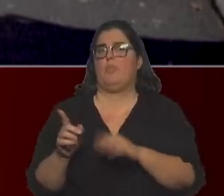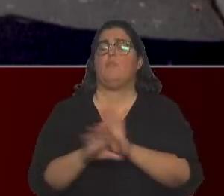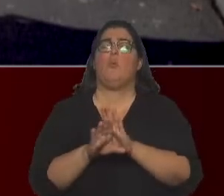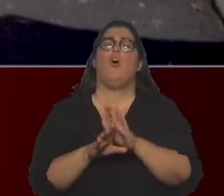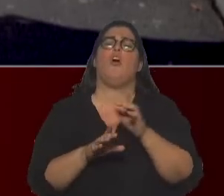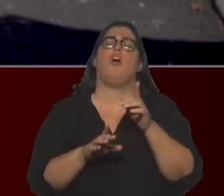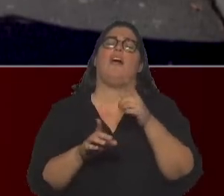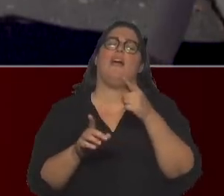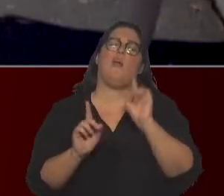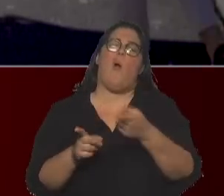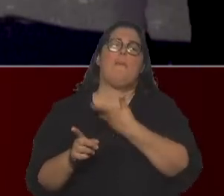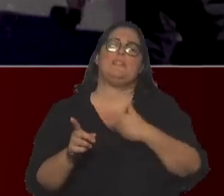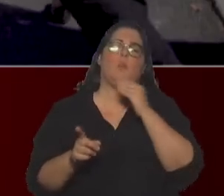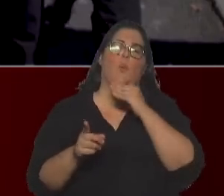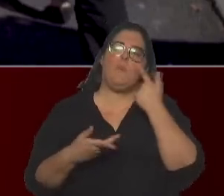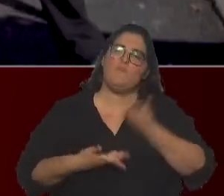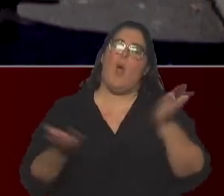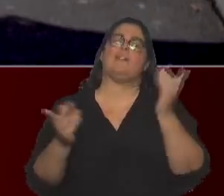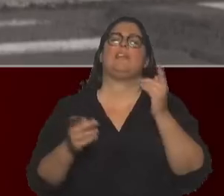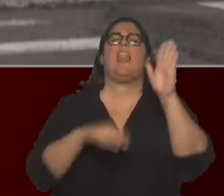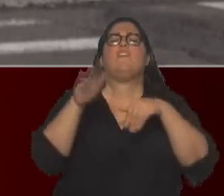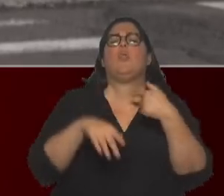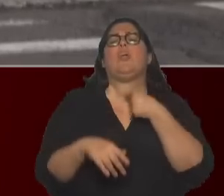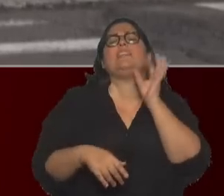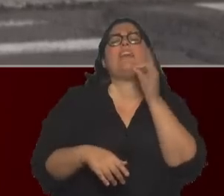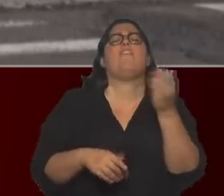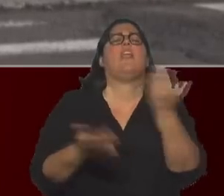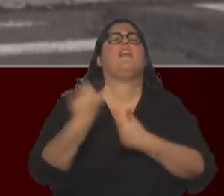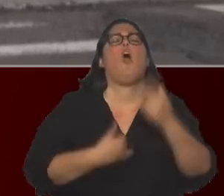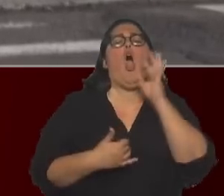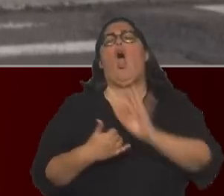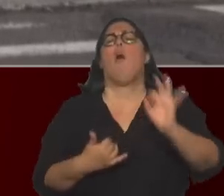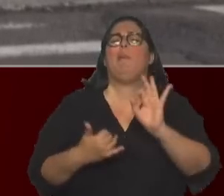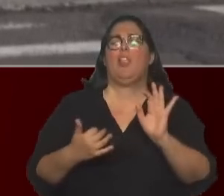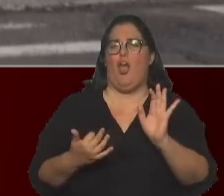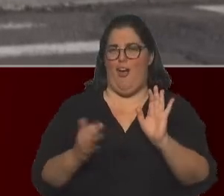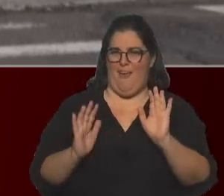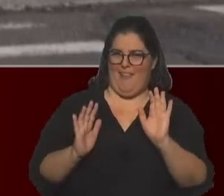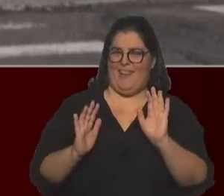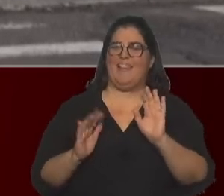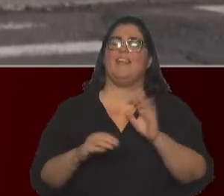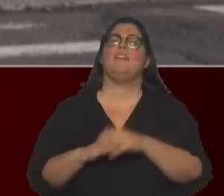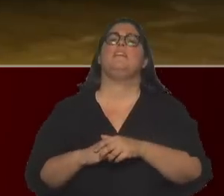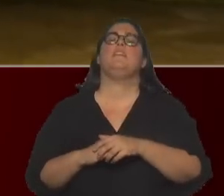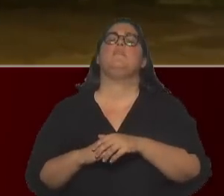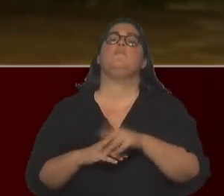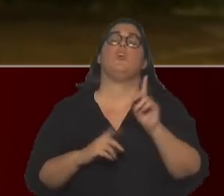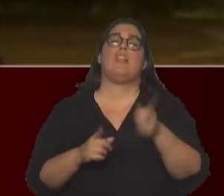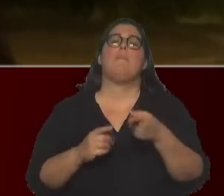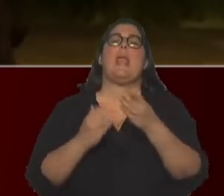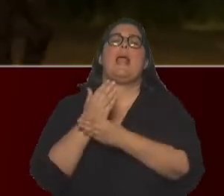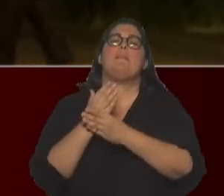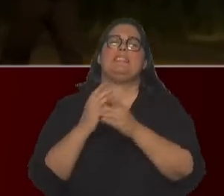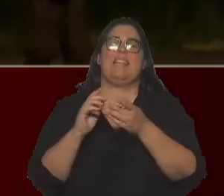era escucharlos y las primeras medidas que toma es justamente pedirle la renuncia, este cambio ministerial.